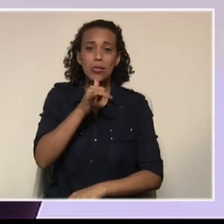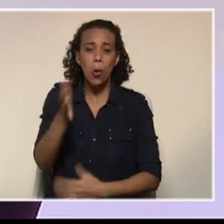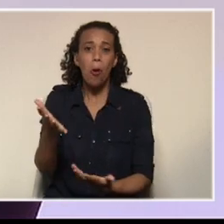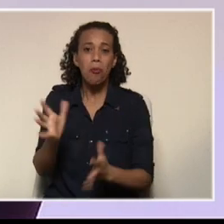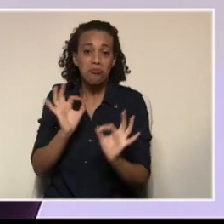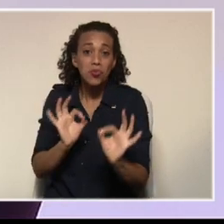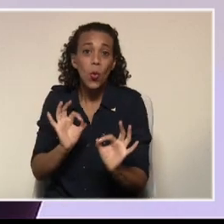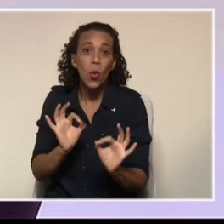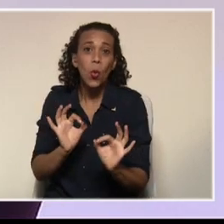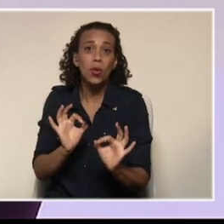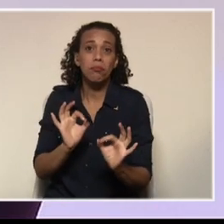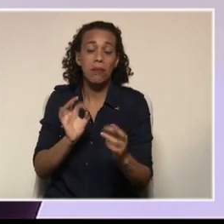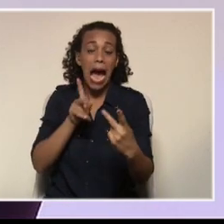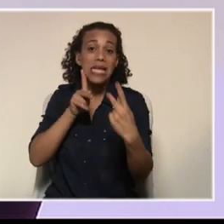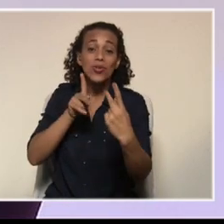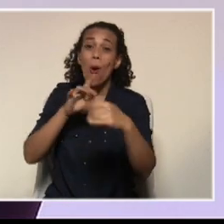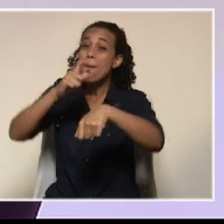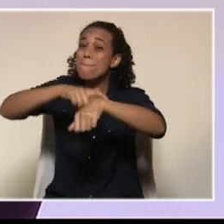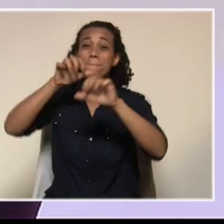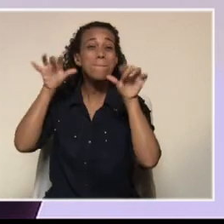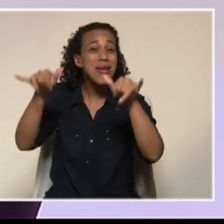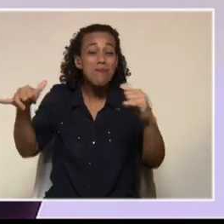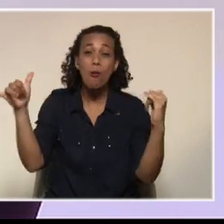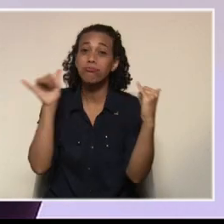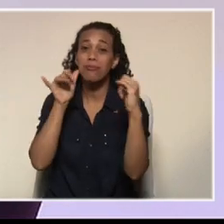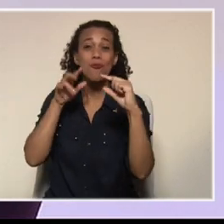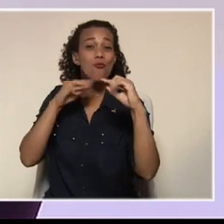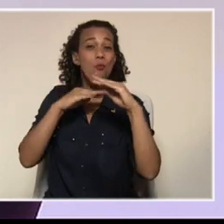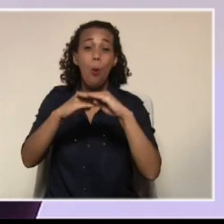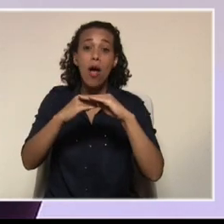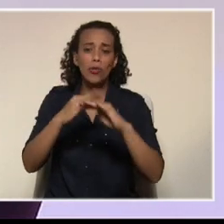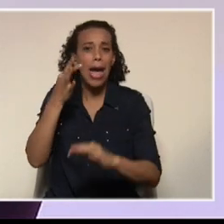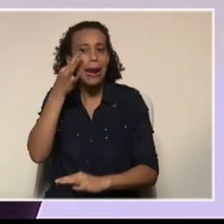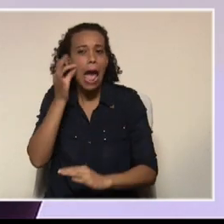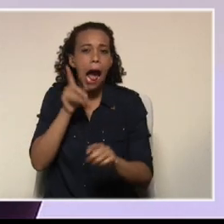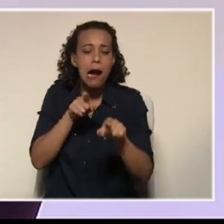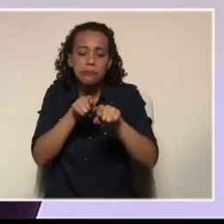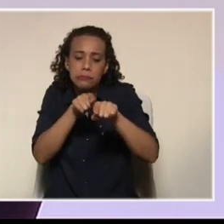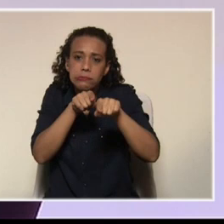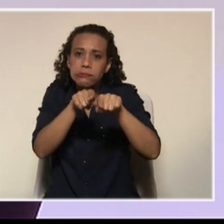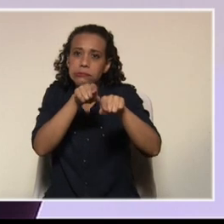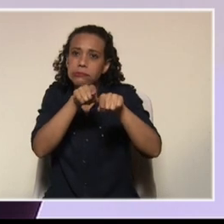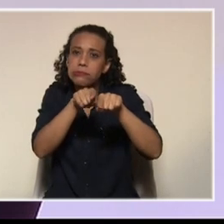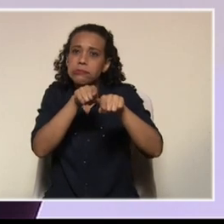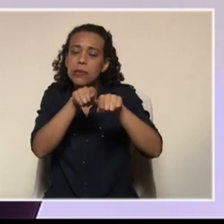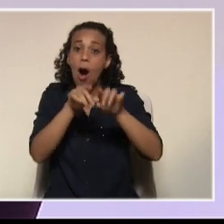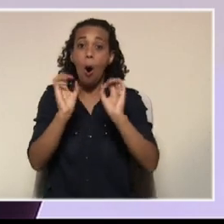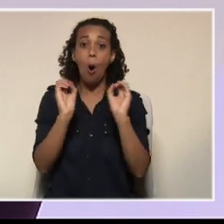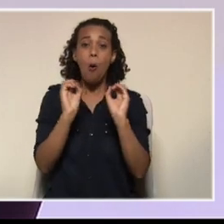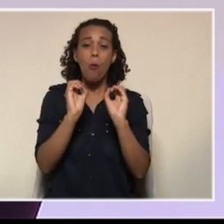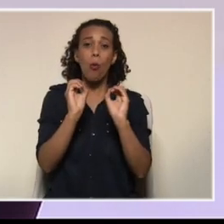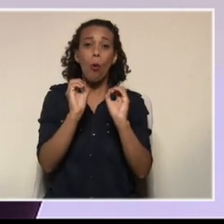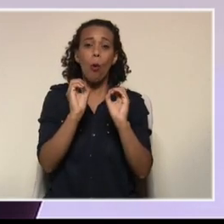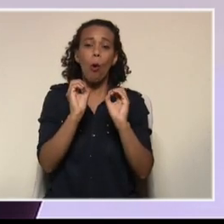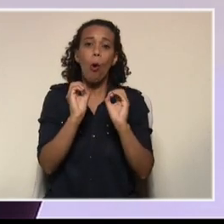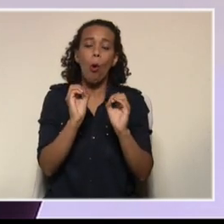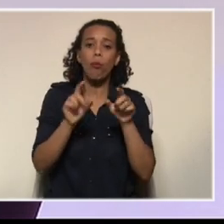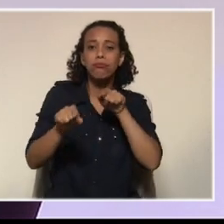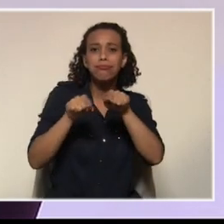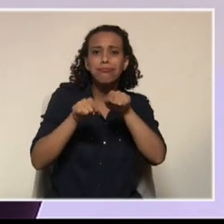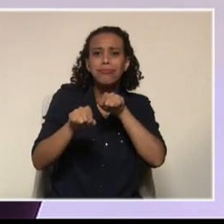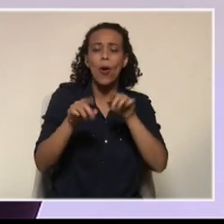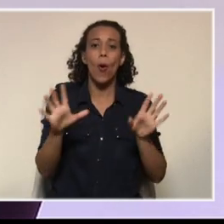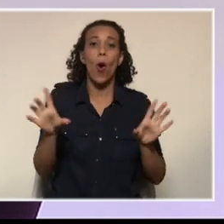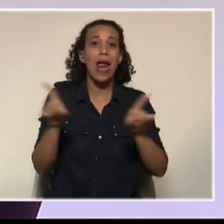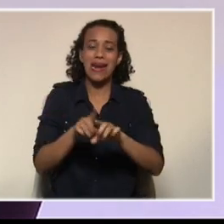de tipo asíncrona, que es en tiempo no tan real o en tiempo diferido, o de manera síncrona, que